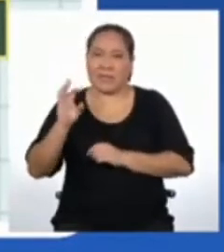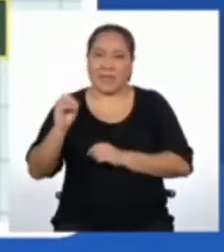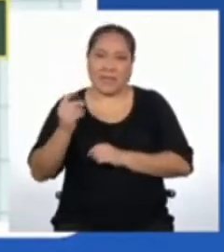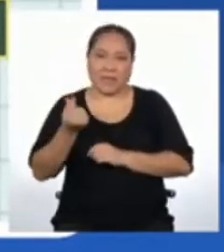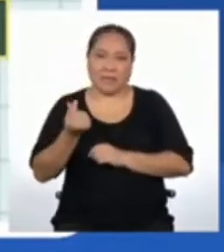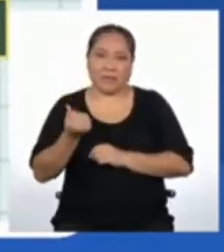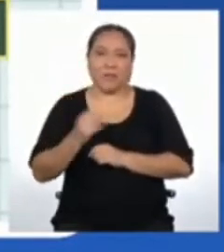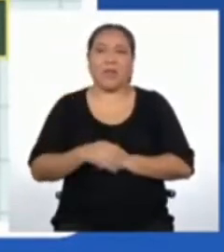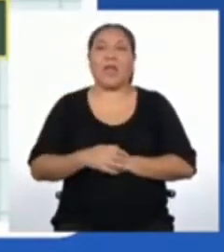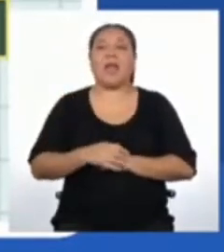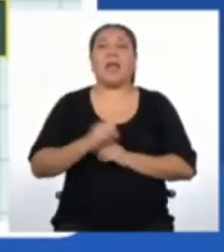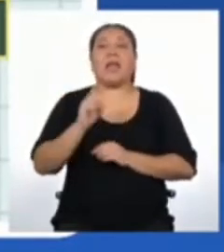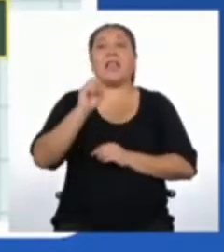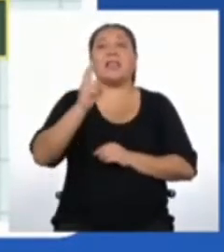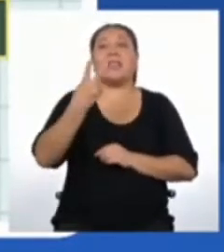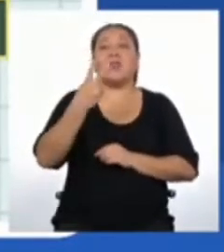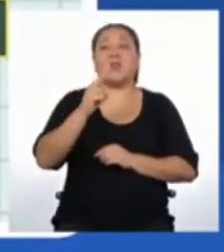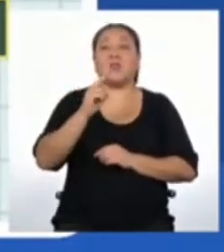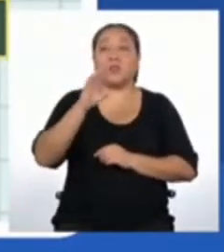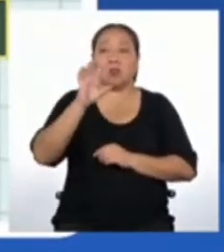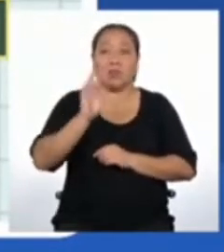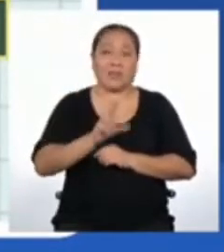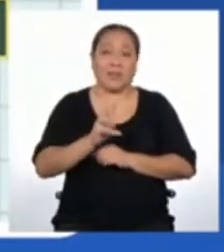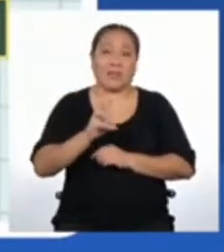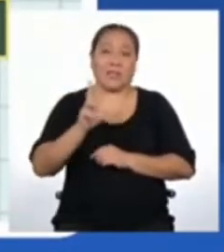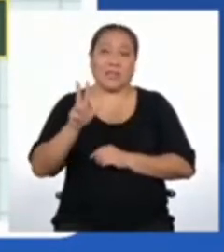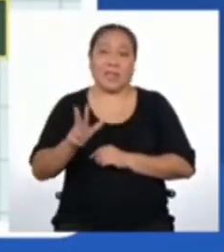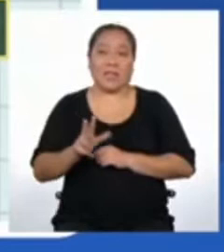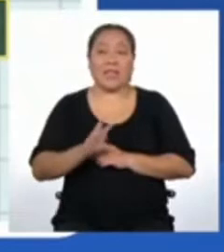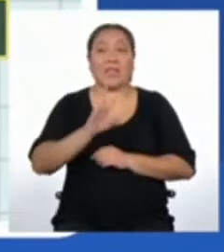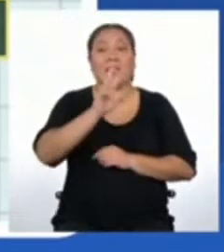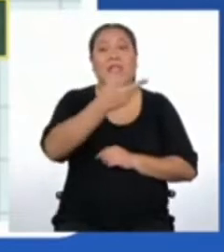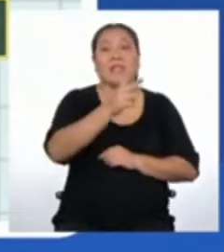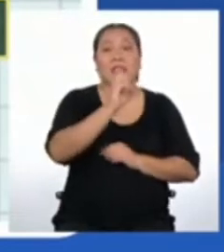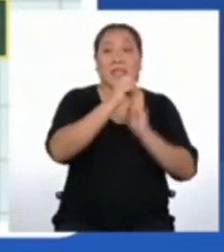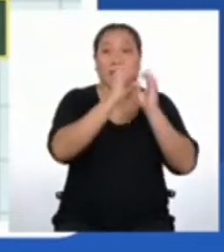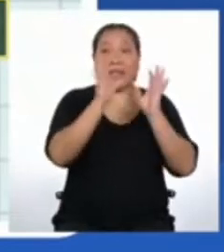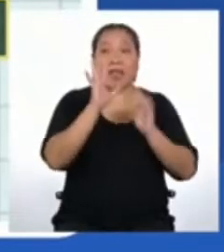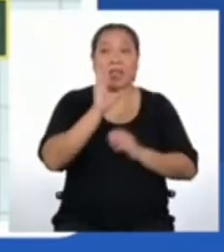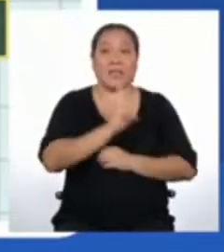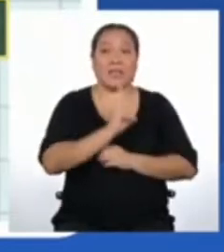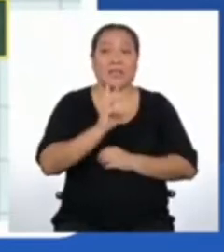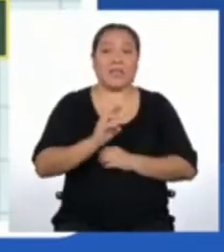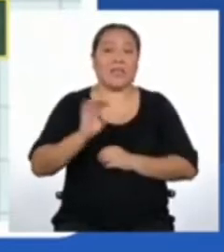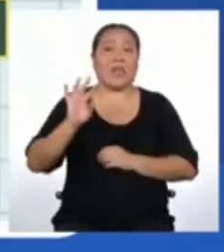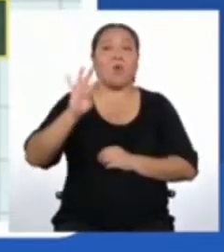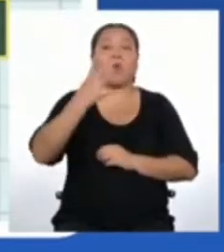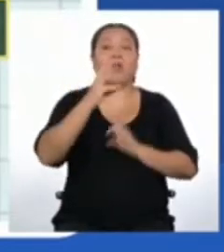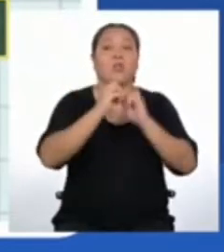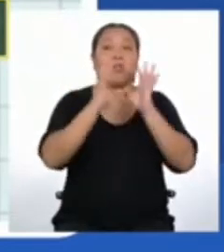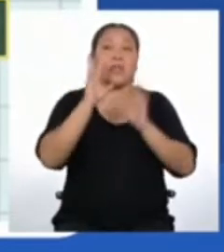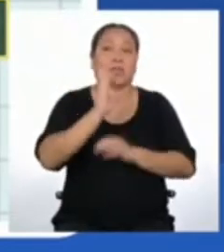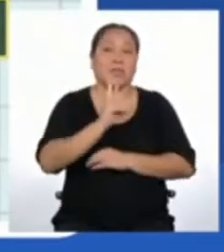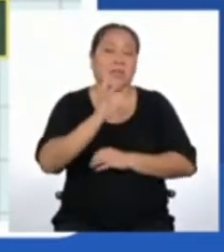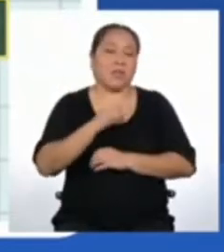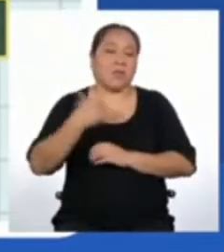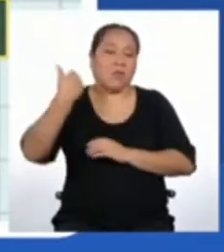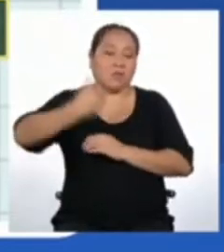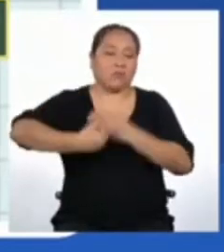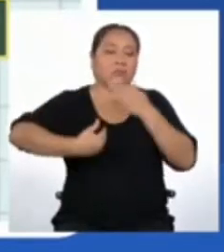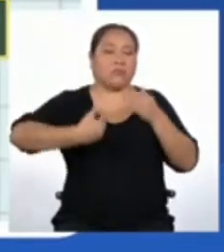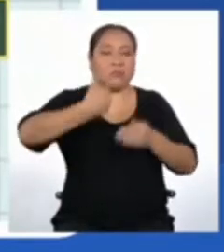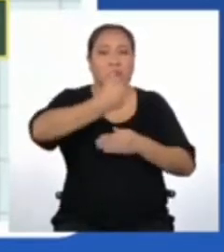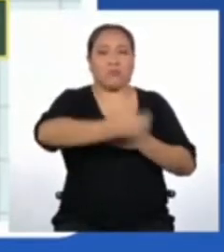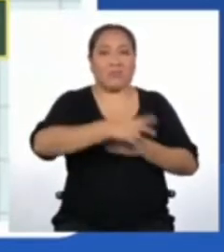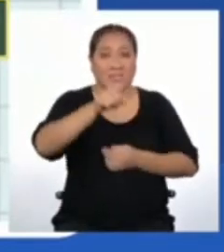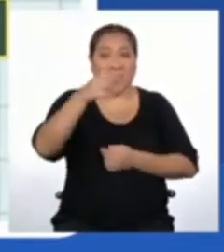El día 2 gasta 63. El día 3 son 66 soles. El día 4 69 y así sucesivamente. ¿Ya